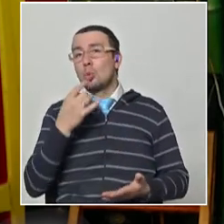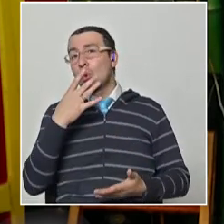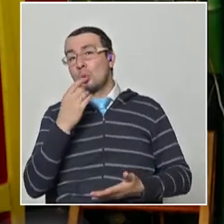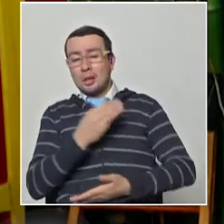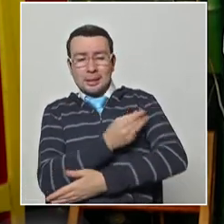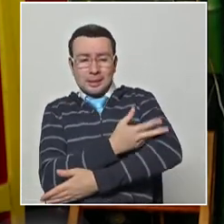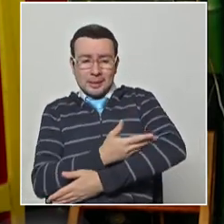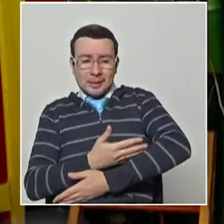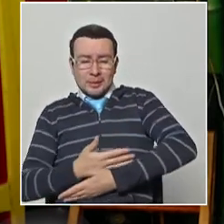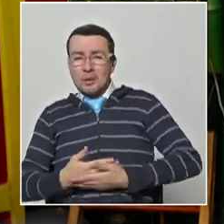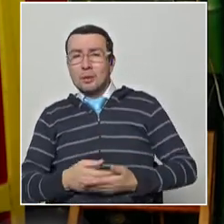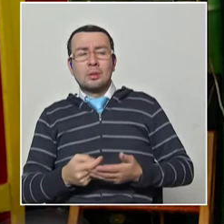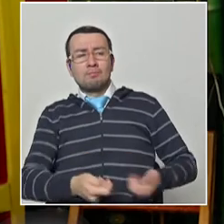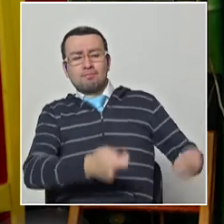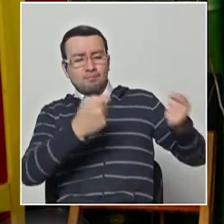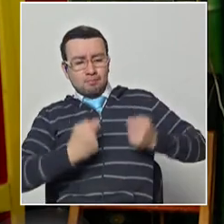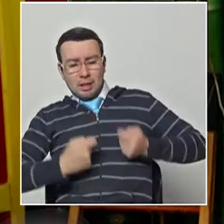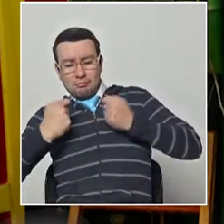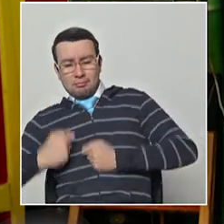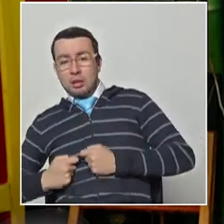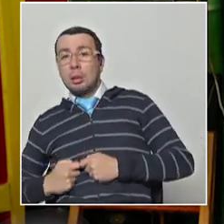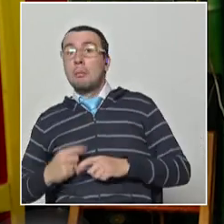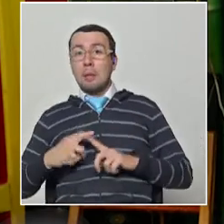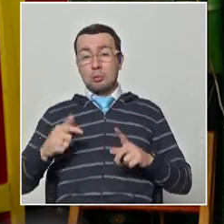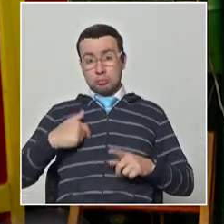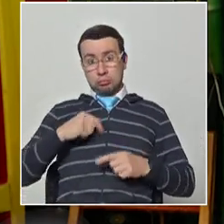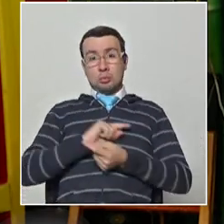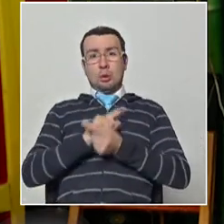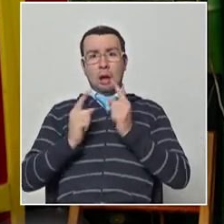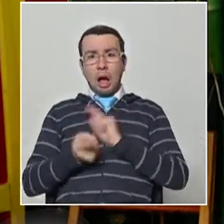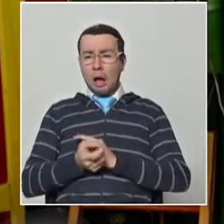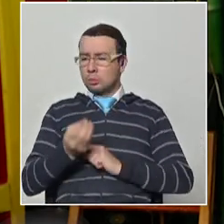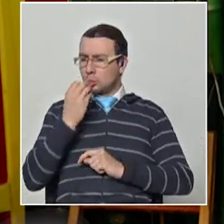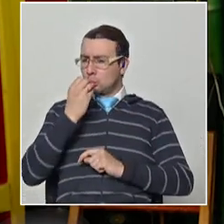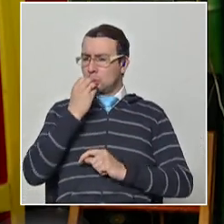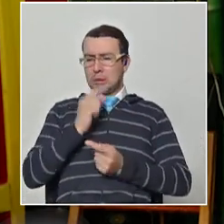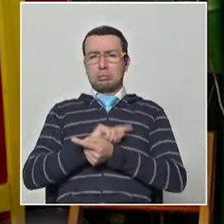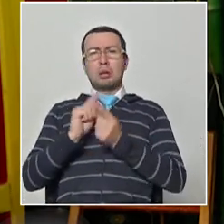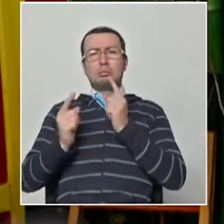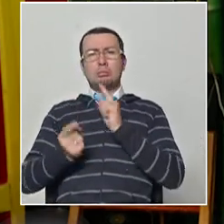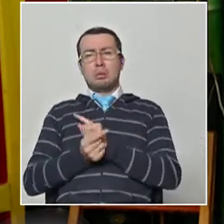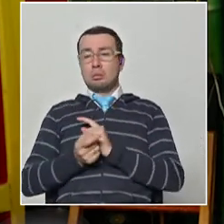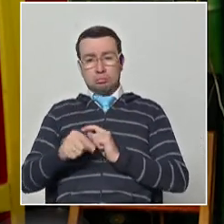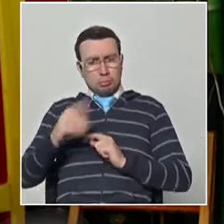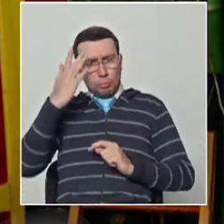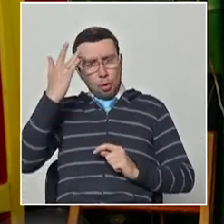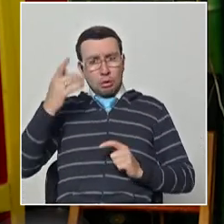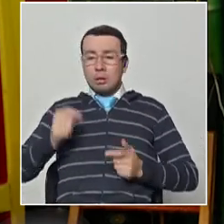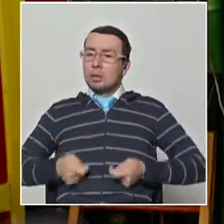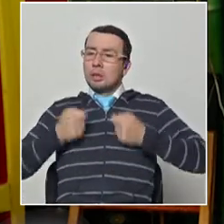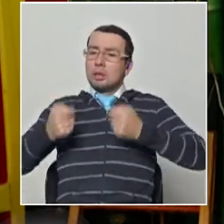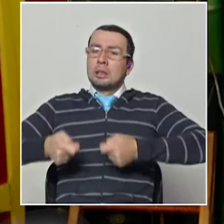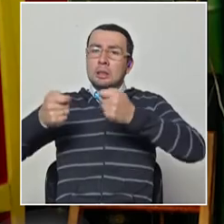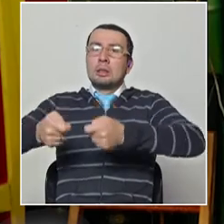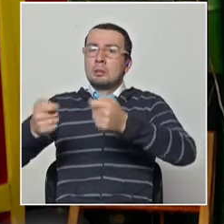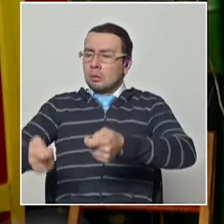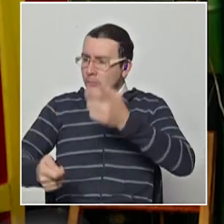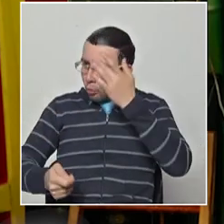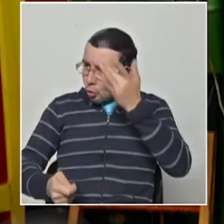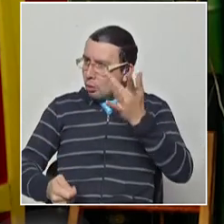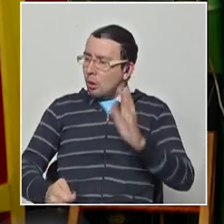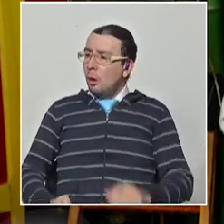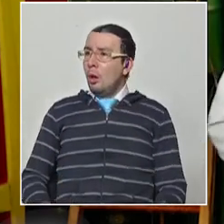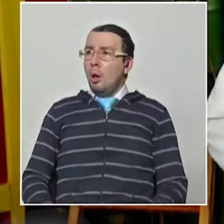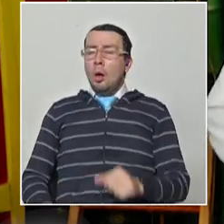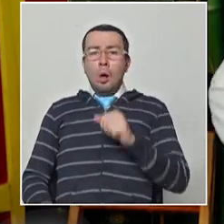artritis y ya es hereditaria pero si yo cambié mi forma de alimentación porque va a seguir esa porque va continuamos tejada tocar un tema